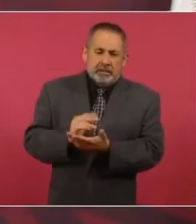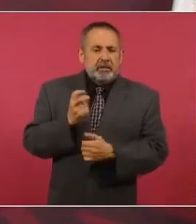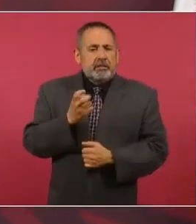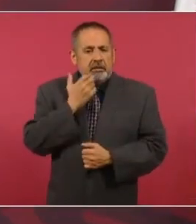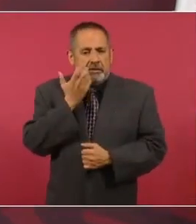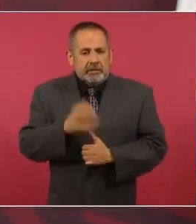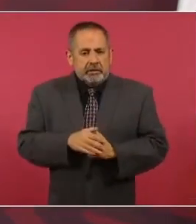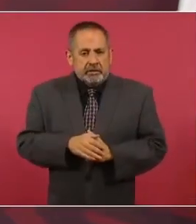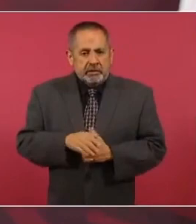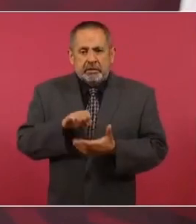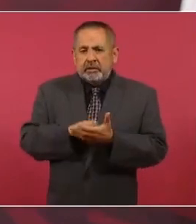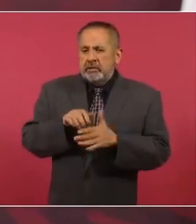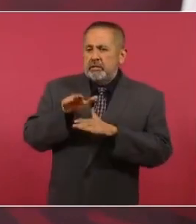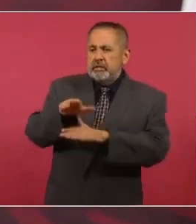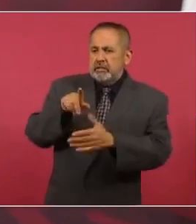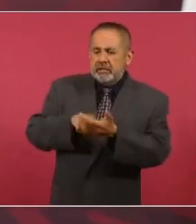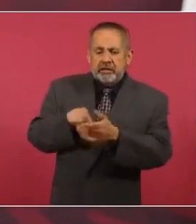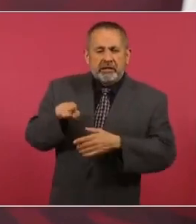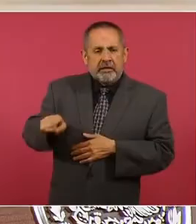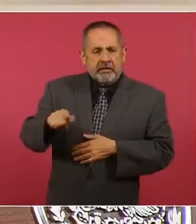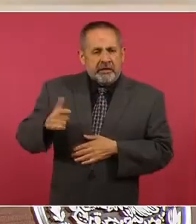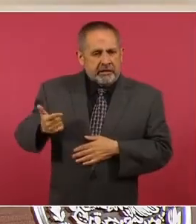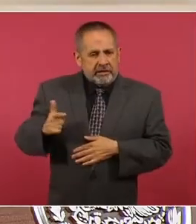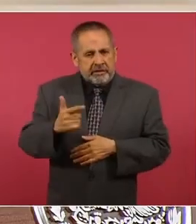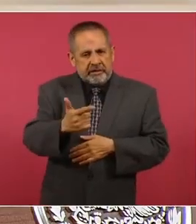El caso Guanajuato,